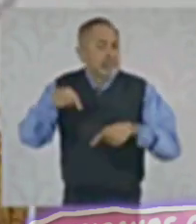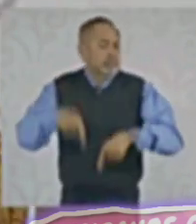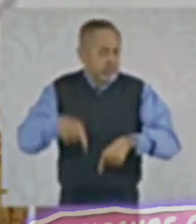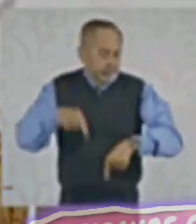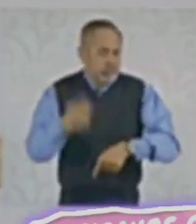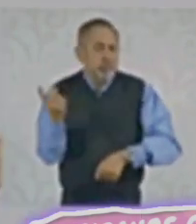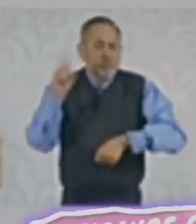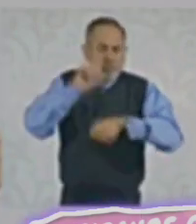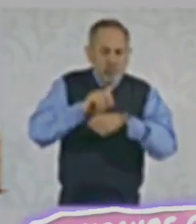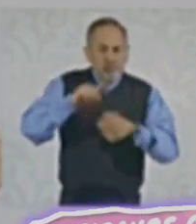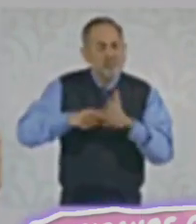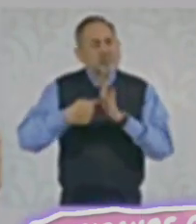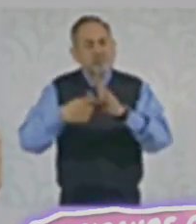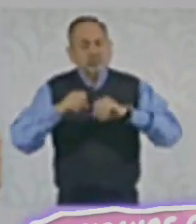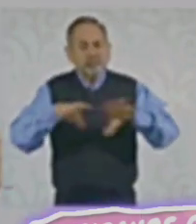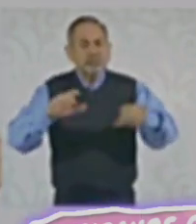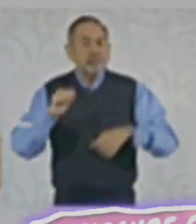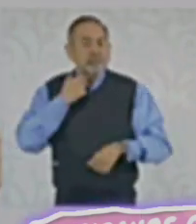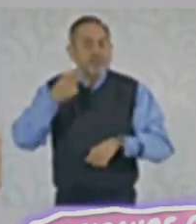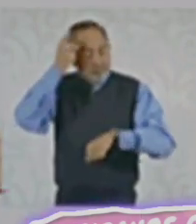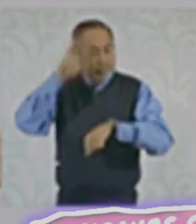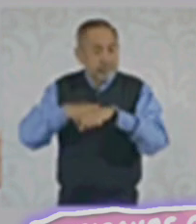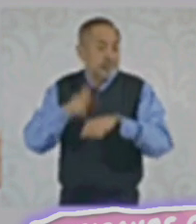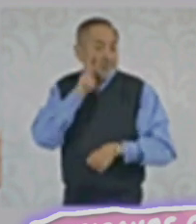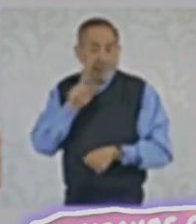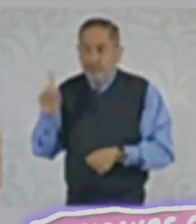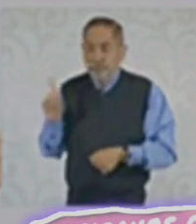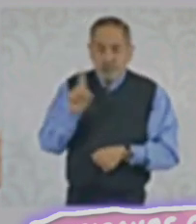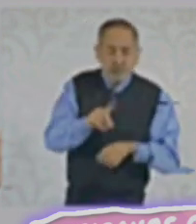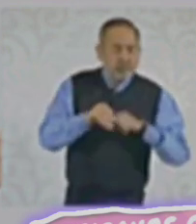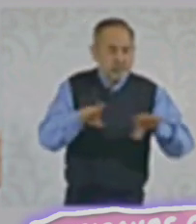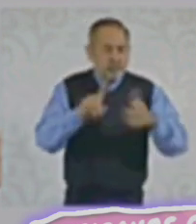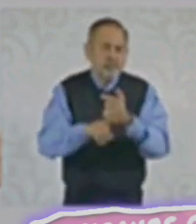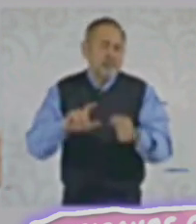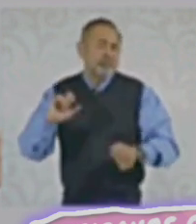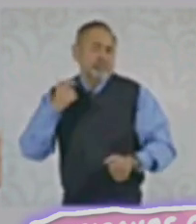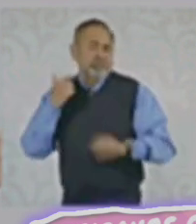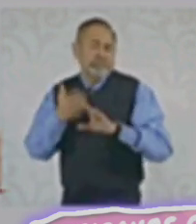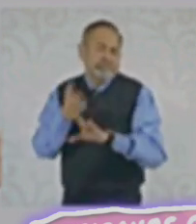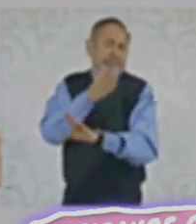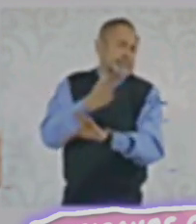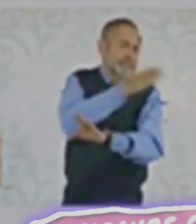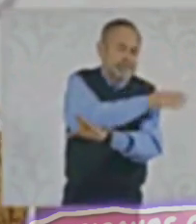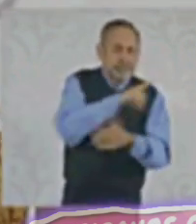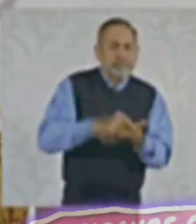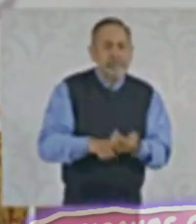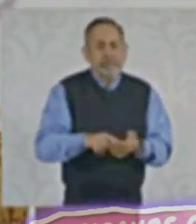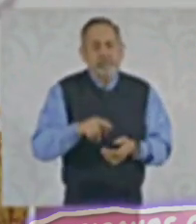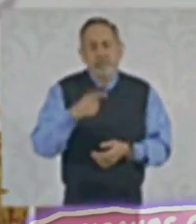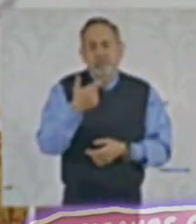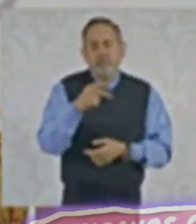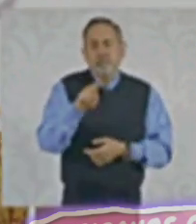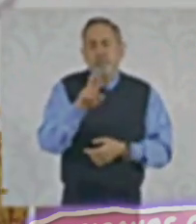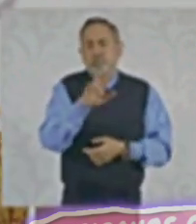mañanera, cuando vino el exdirector de Pemex y estaba el presidente López Obrador.